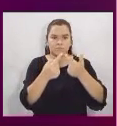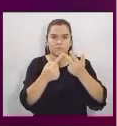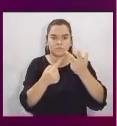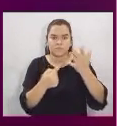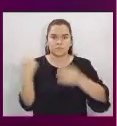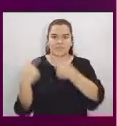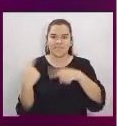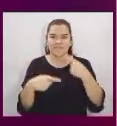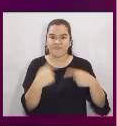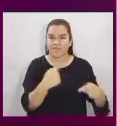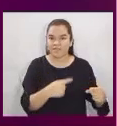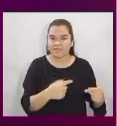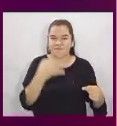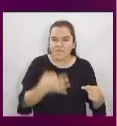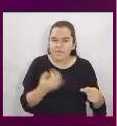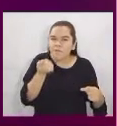muchas, corresponde.